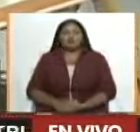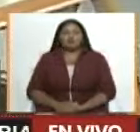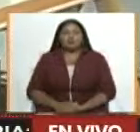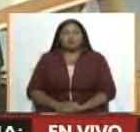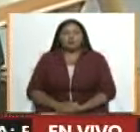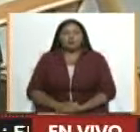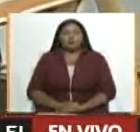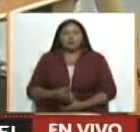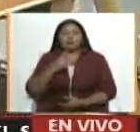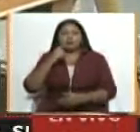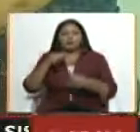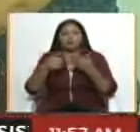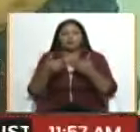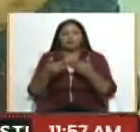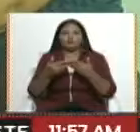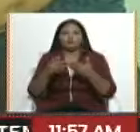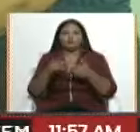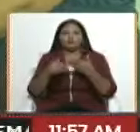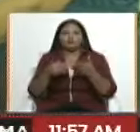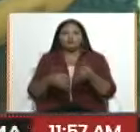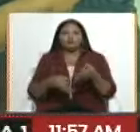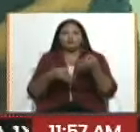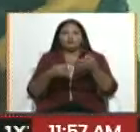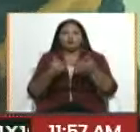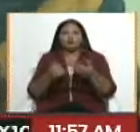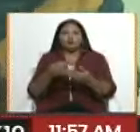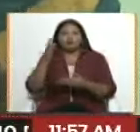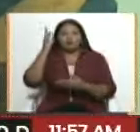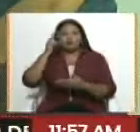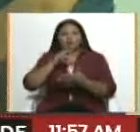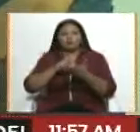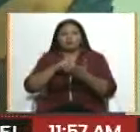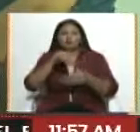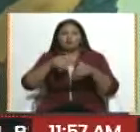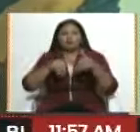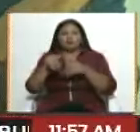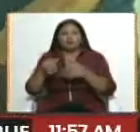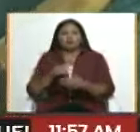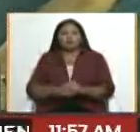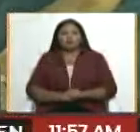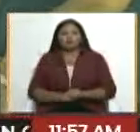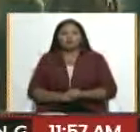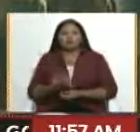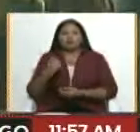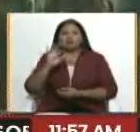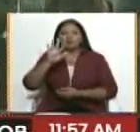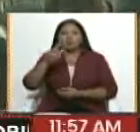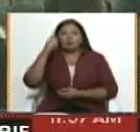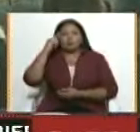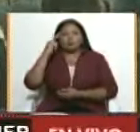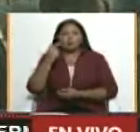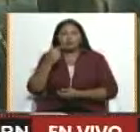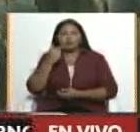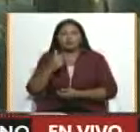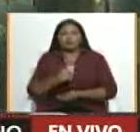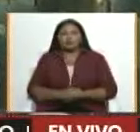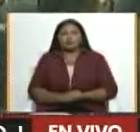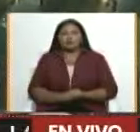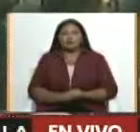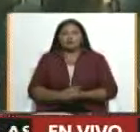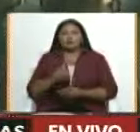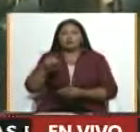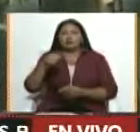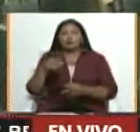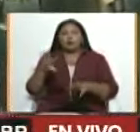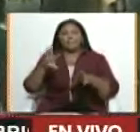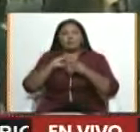que posterior al proceso de postulaciones, el Consejo Nacional Electoral pues tendrá 5 días para pronunciarse si admite o